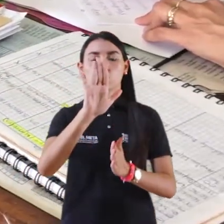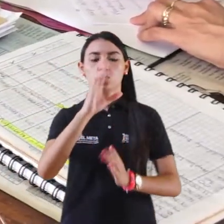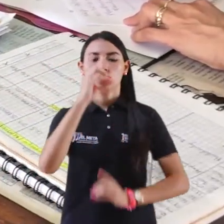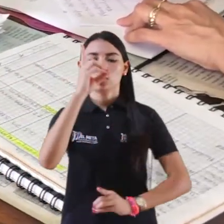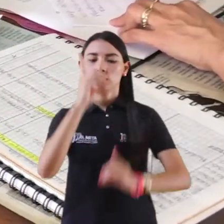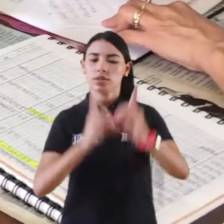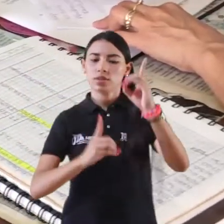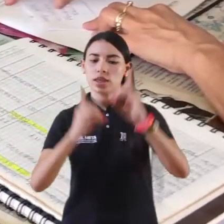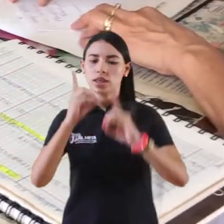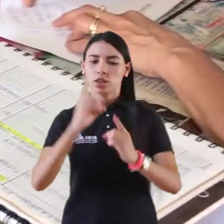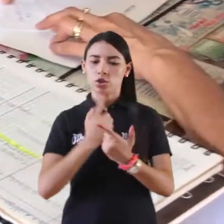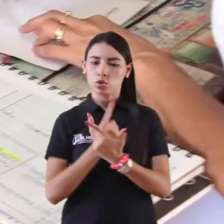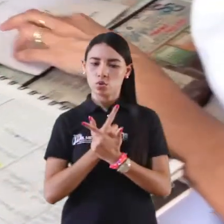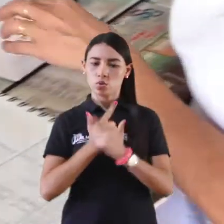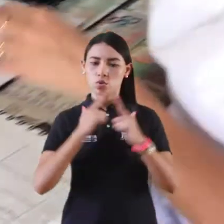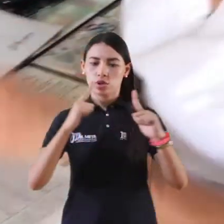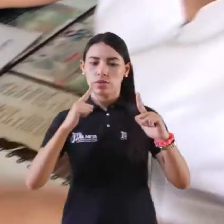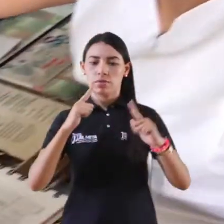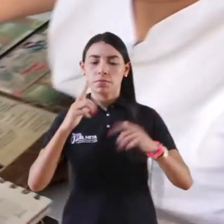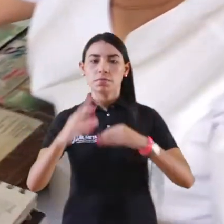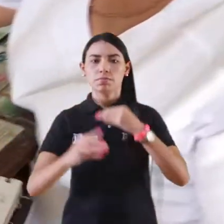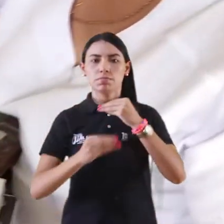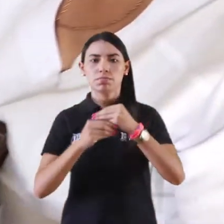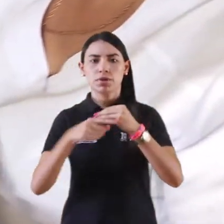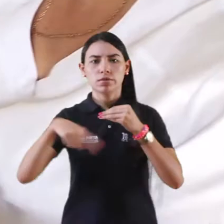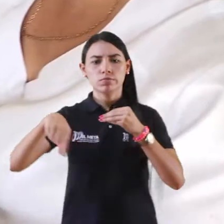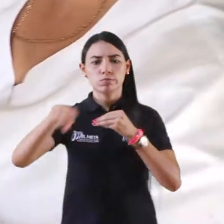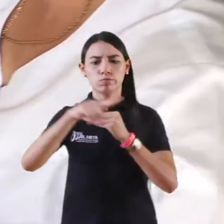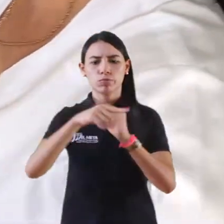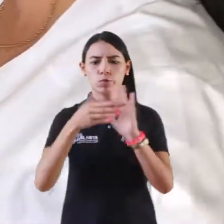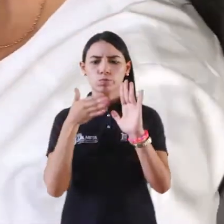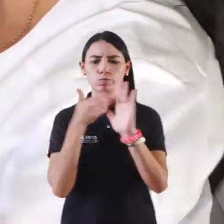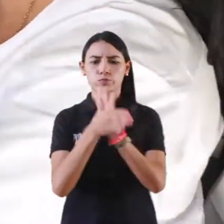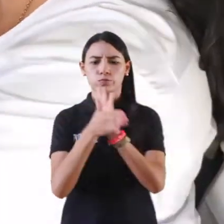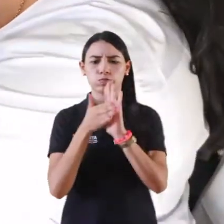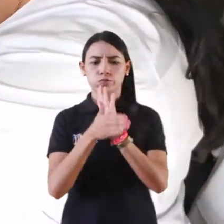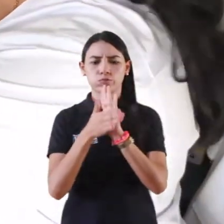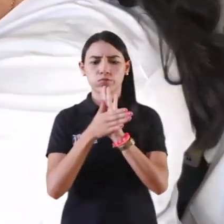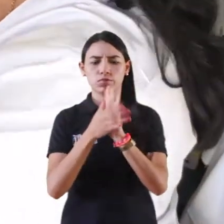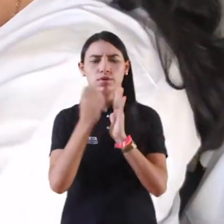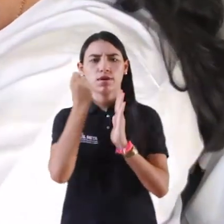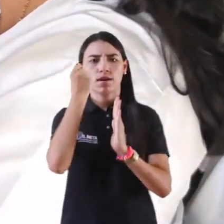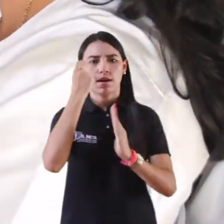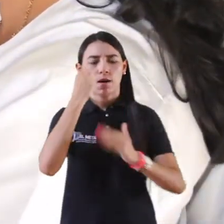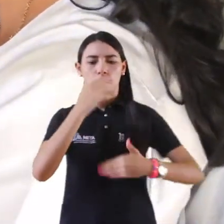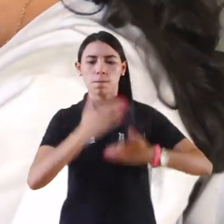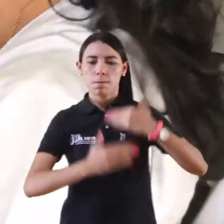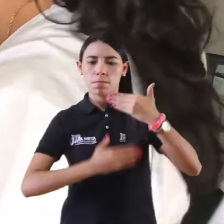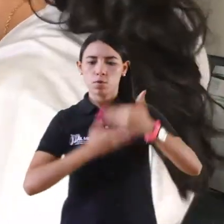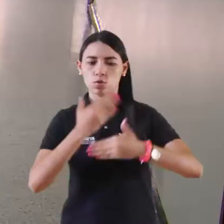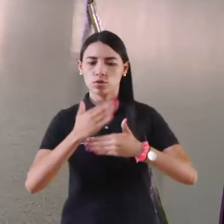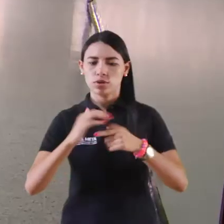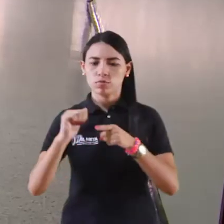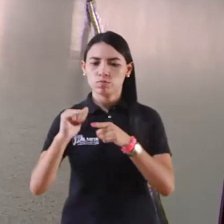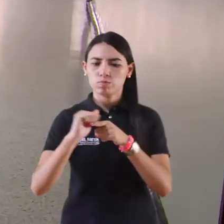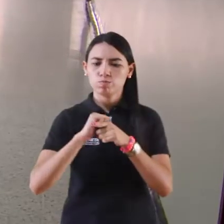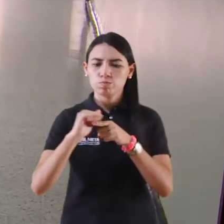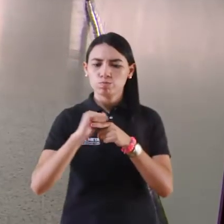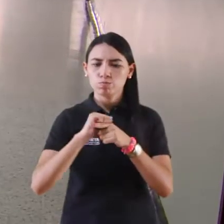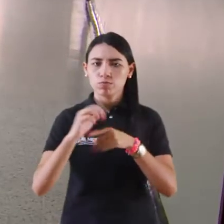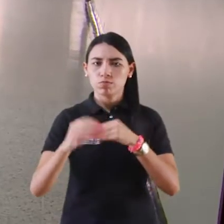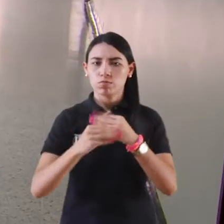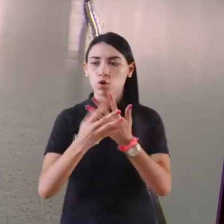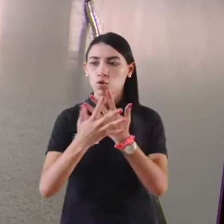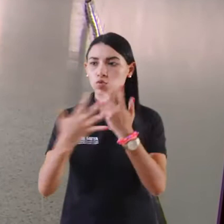libres, conscientes e informadas respecto de los procedimientos que le vayan a practicar y riesgos de los mismos.